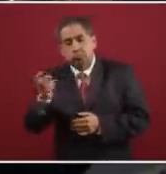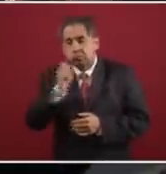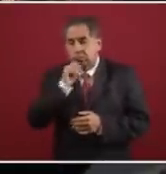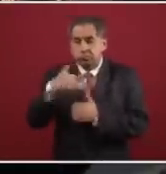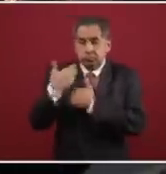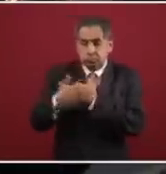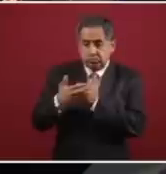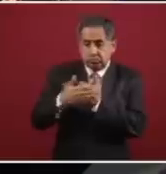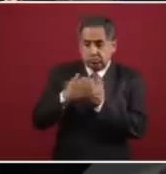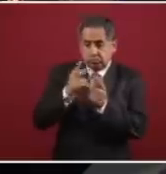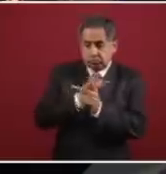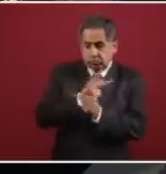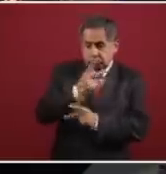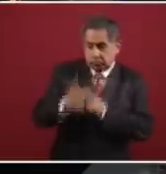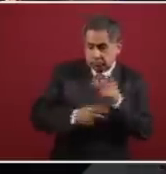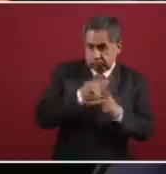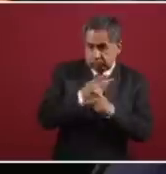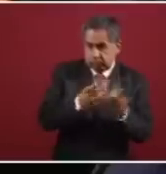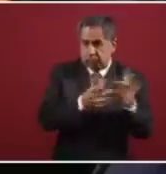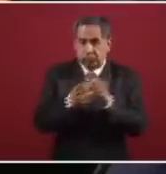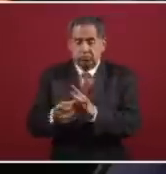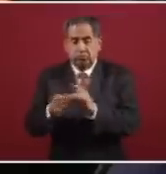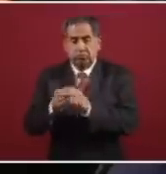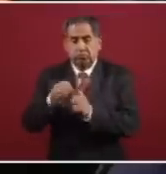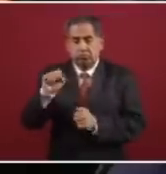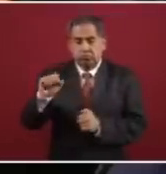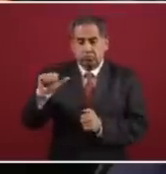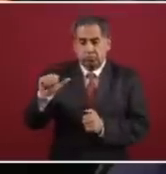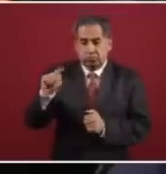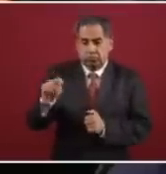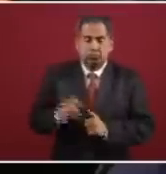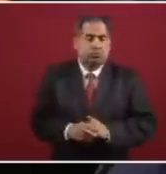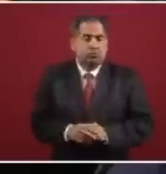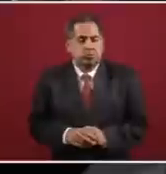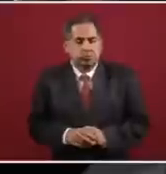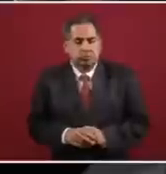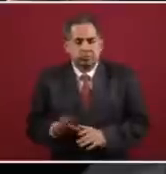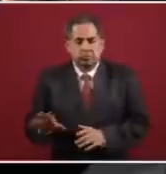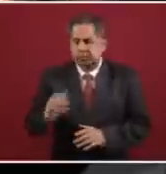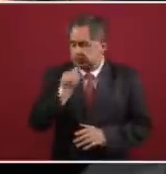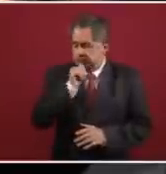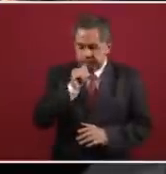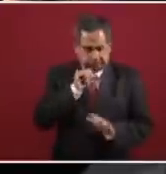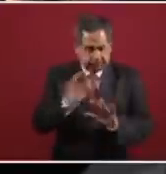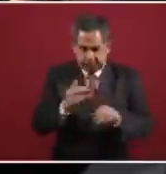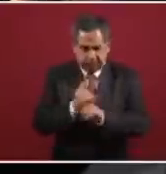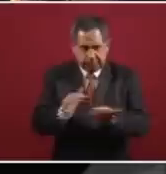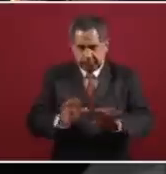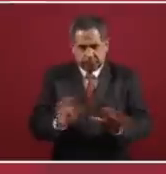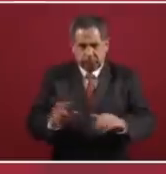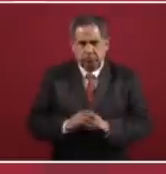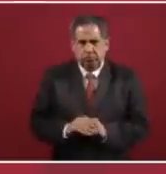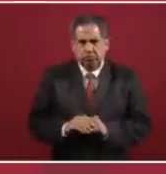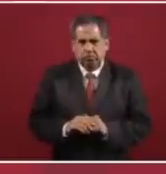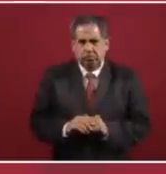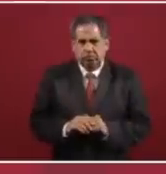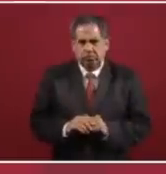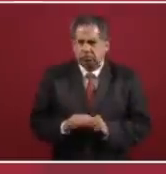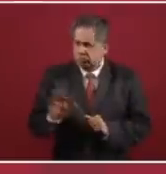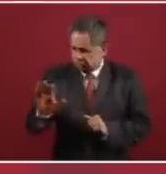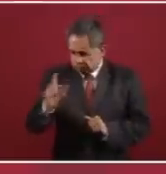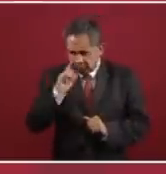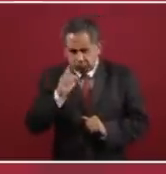pasaporte vinculados al SAT. Todavía no tenemos información, pero vamos